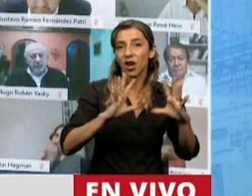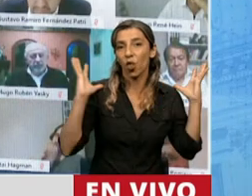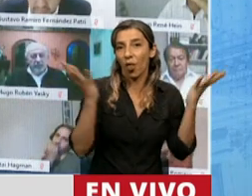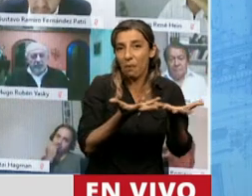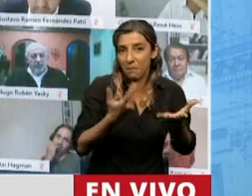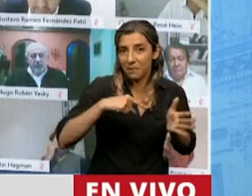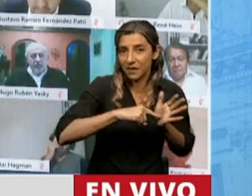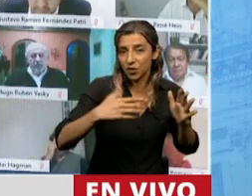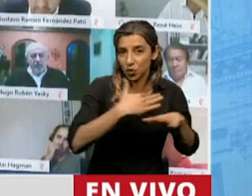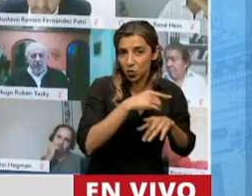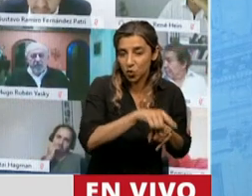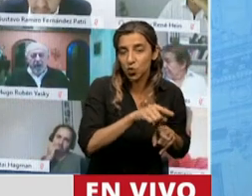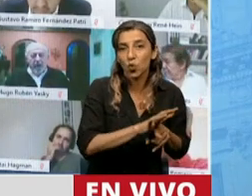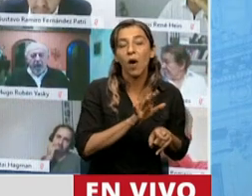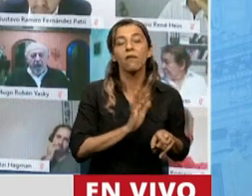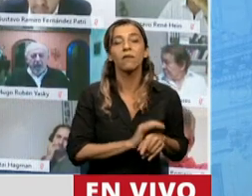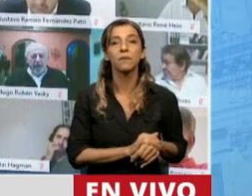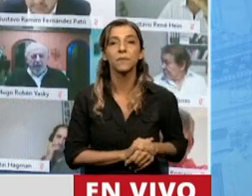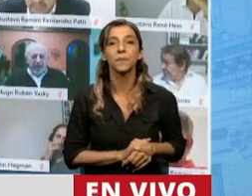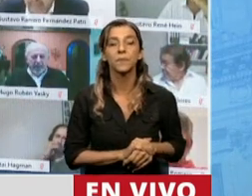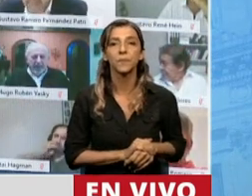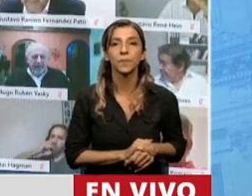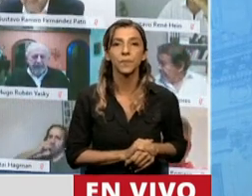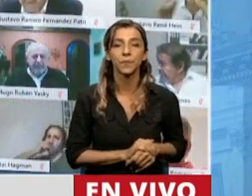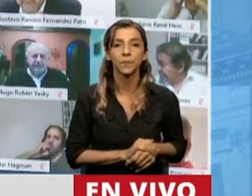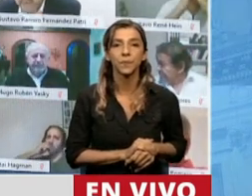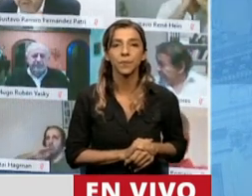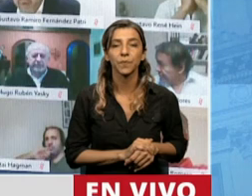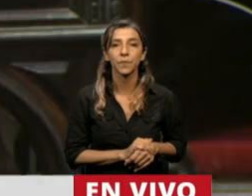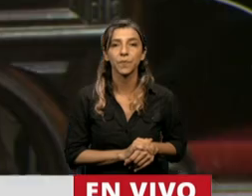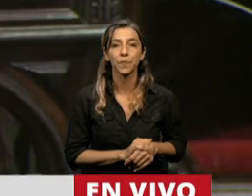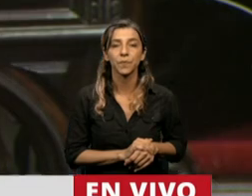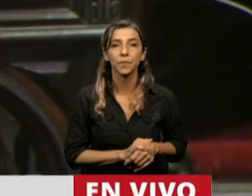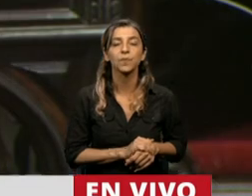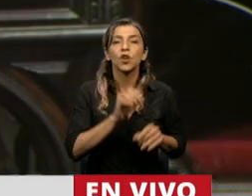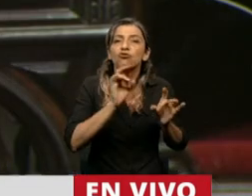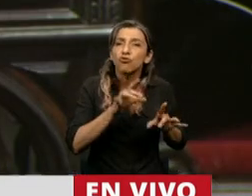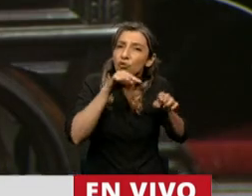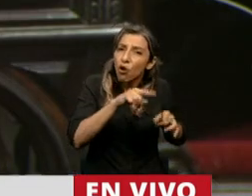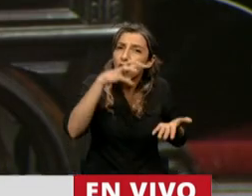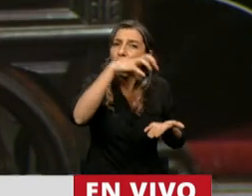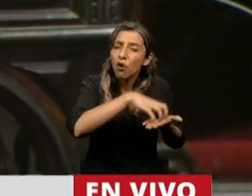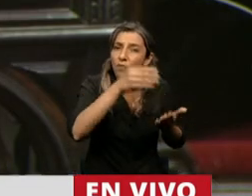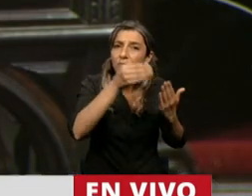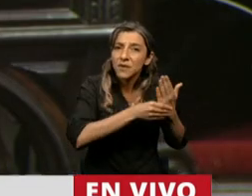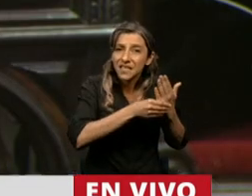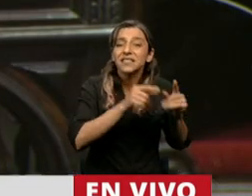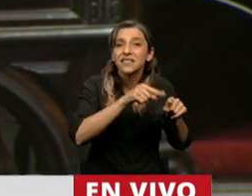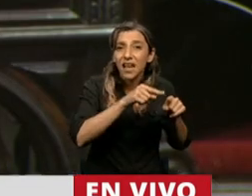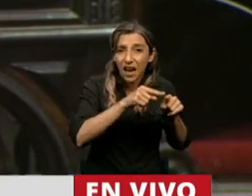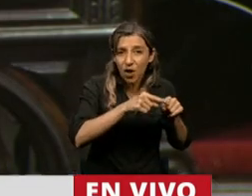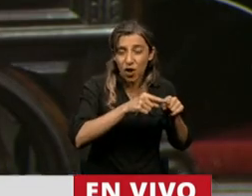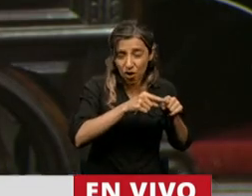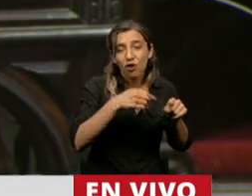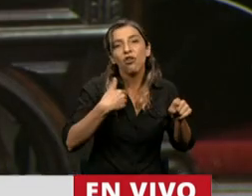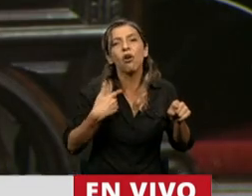Aires cuadriplica cuadriplica el presupuesto de todo el distrito de Loma